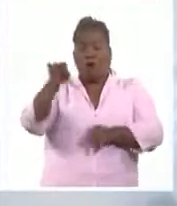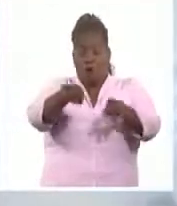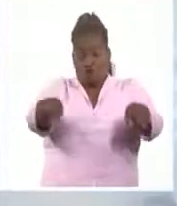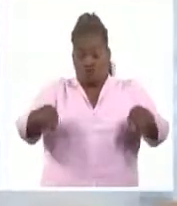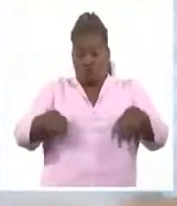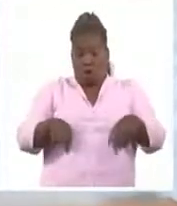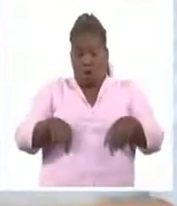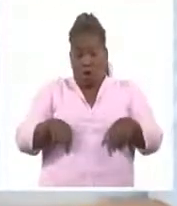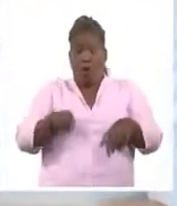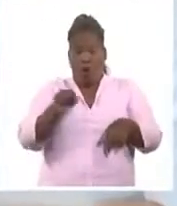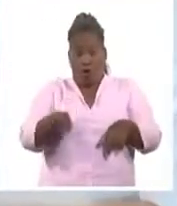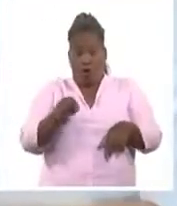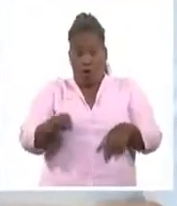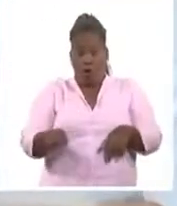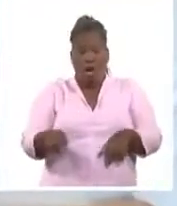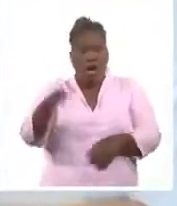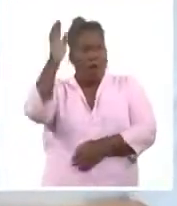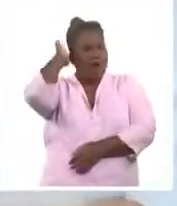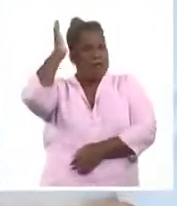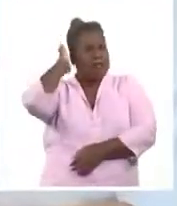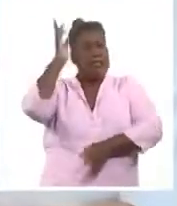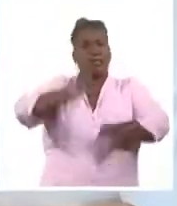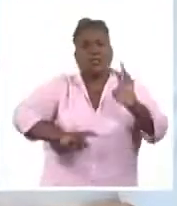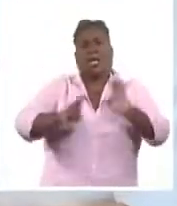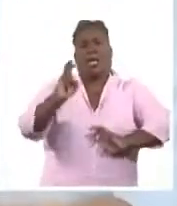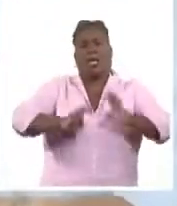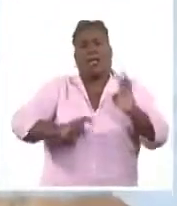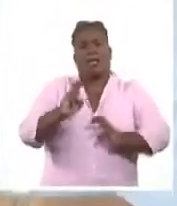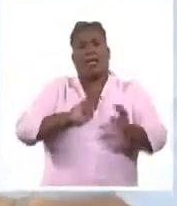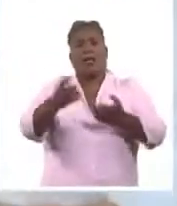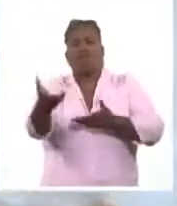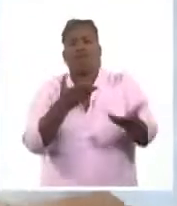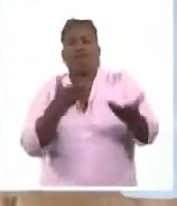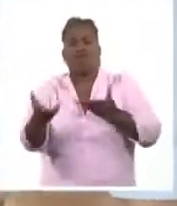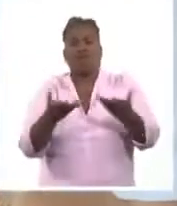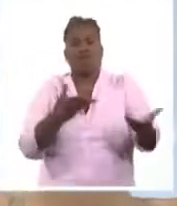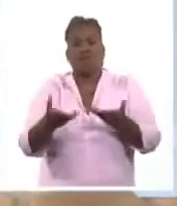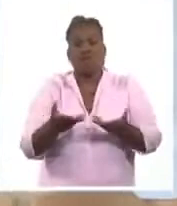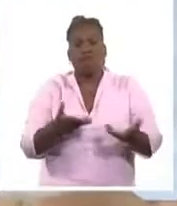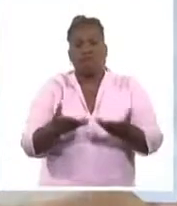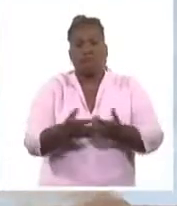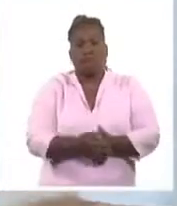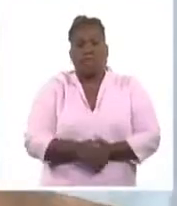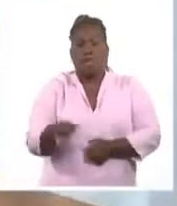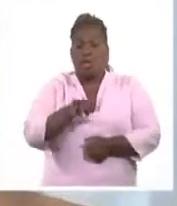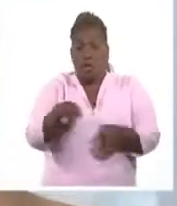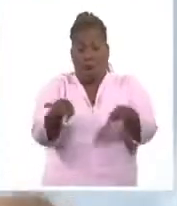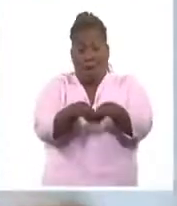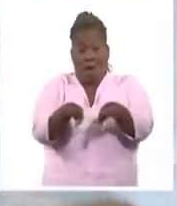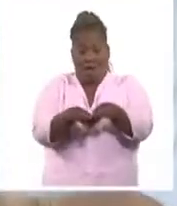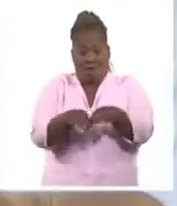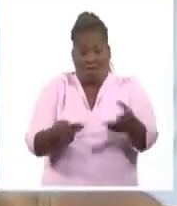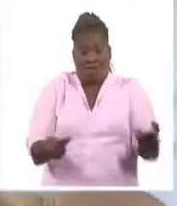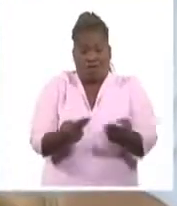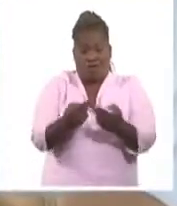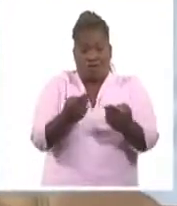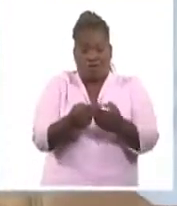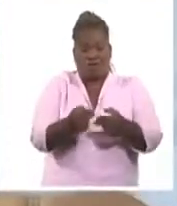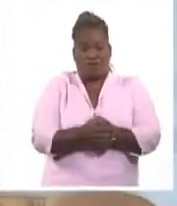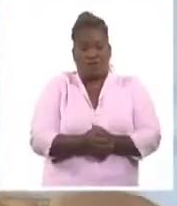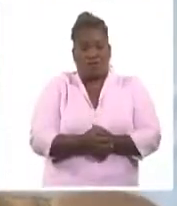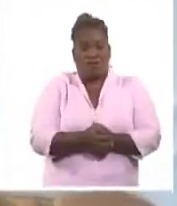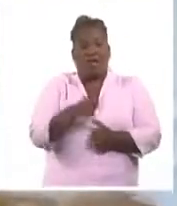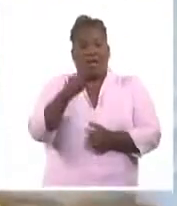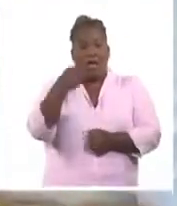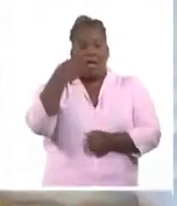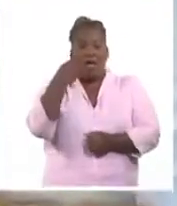de Espolguín la parte de conferencias, talleres, encuentros, intercambios que van a estar sucediendo de forma paralela. Va a haber con la Sociedad